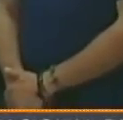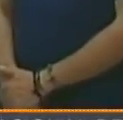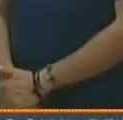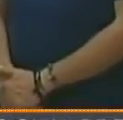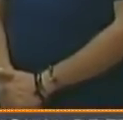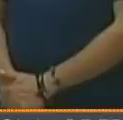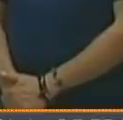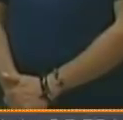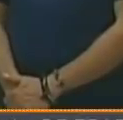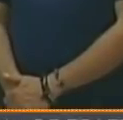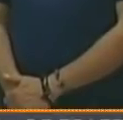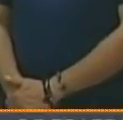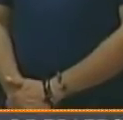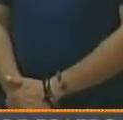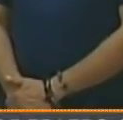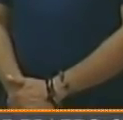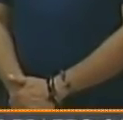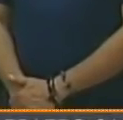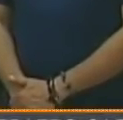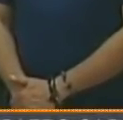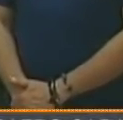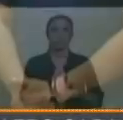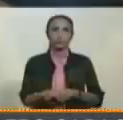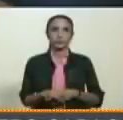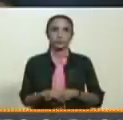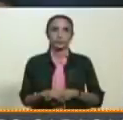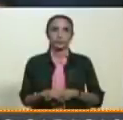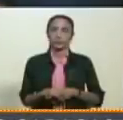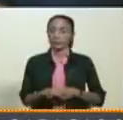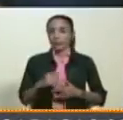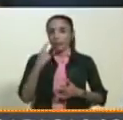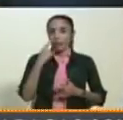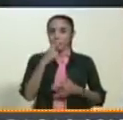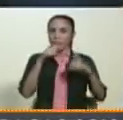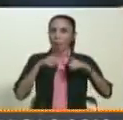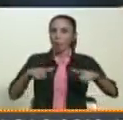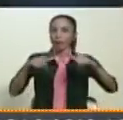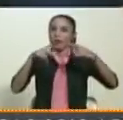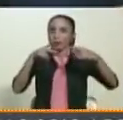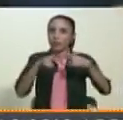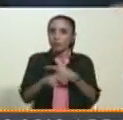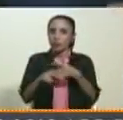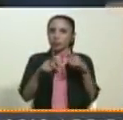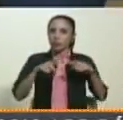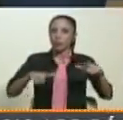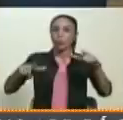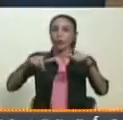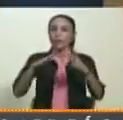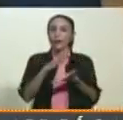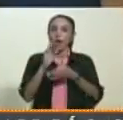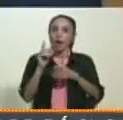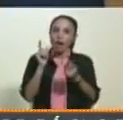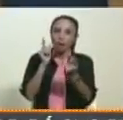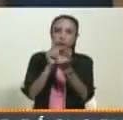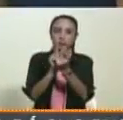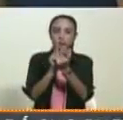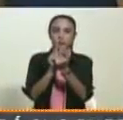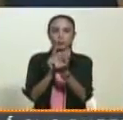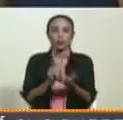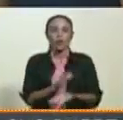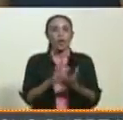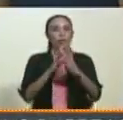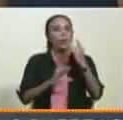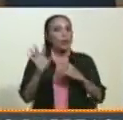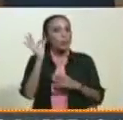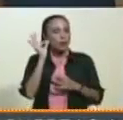parto humanizado, que es la política central de protección a través del carnet de la patria que el presidente Nicolás Maduro ha